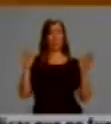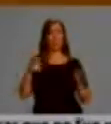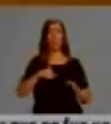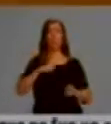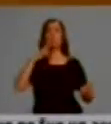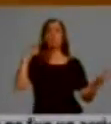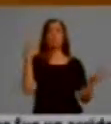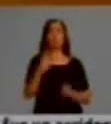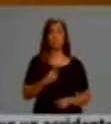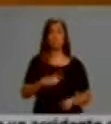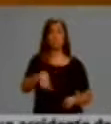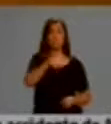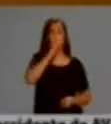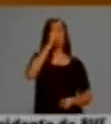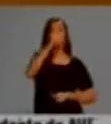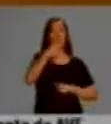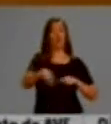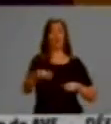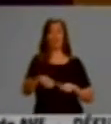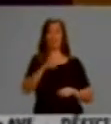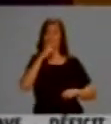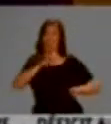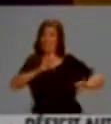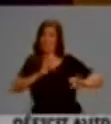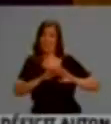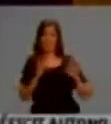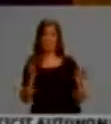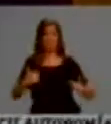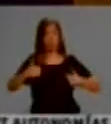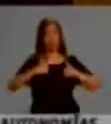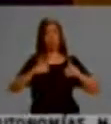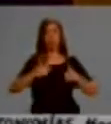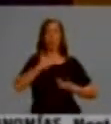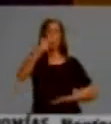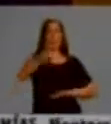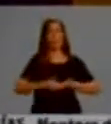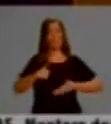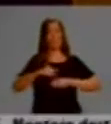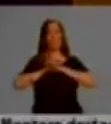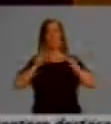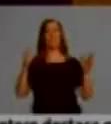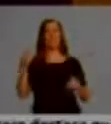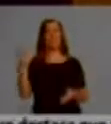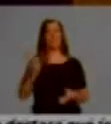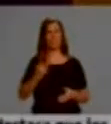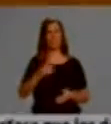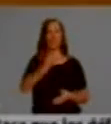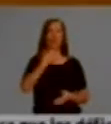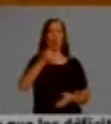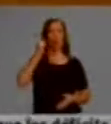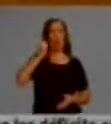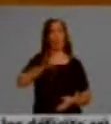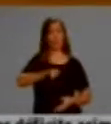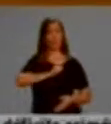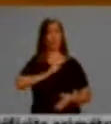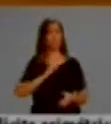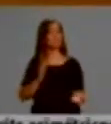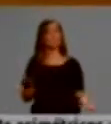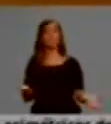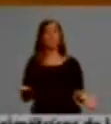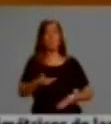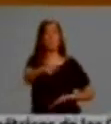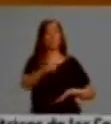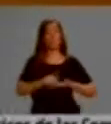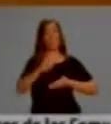diré que presumen en balde. Primero, porque para mí una moción de censura nunca será una amenaza. La moción